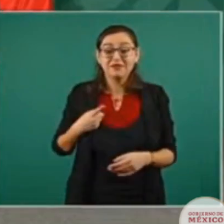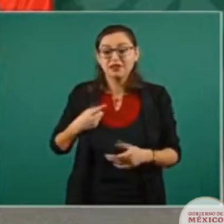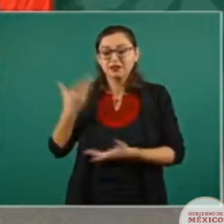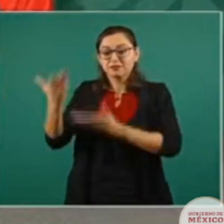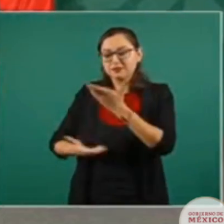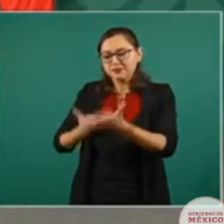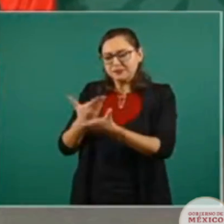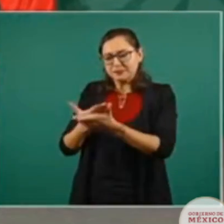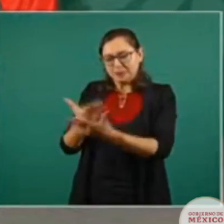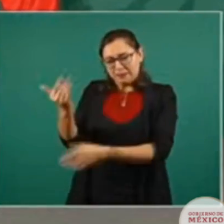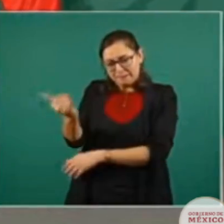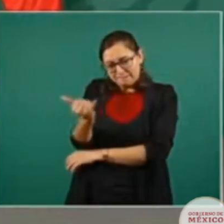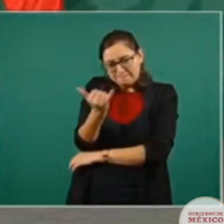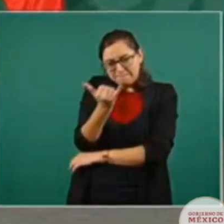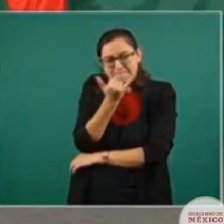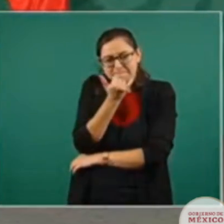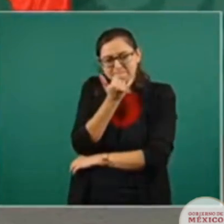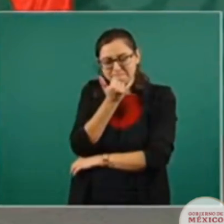por